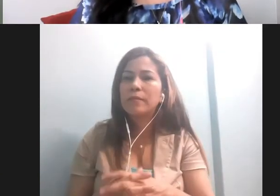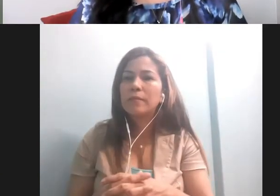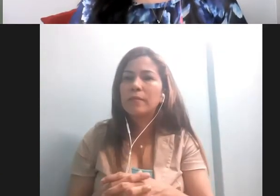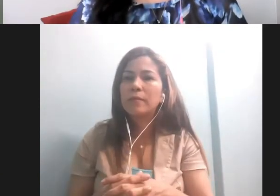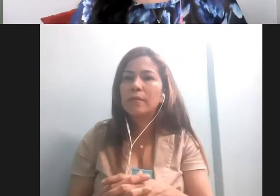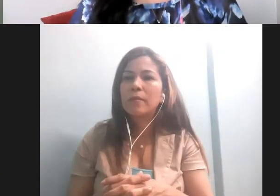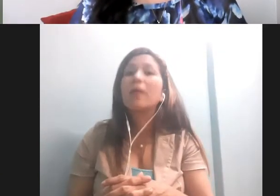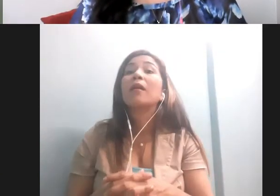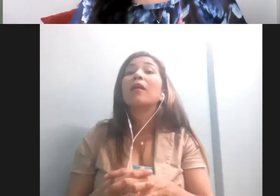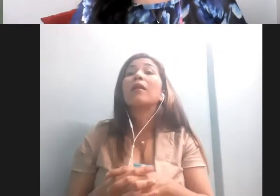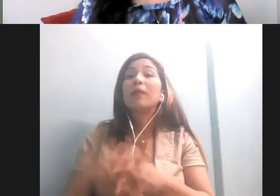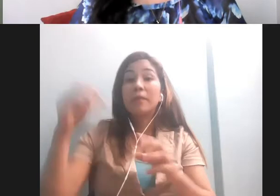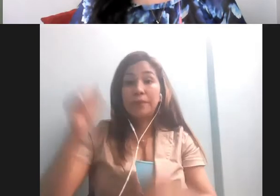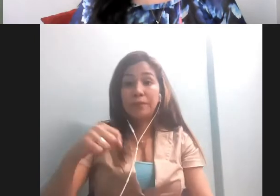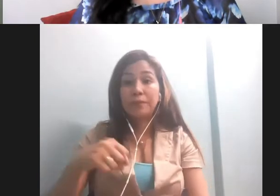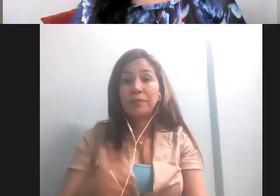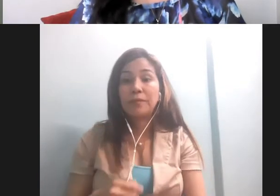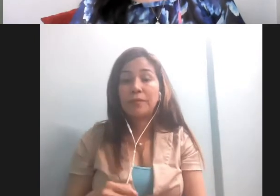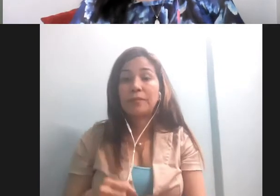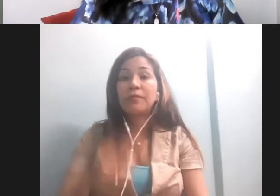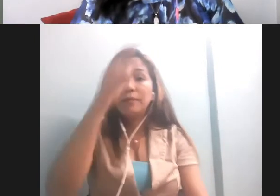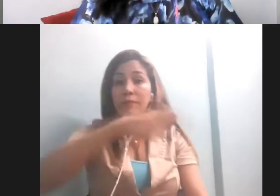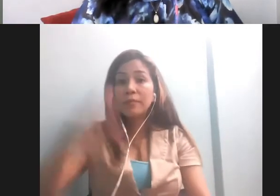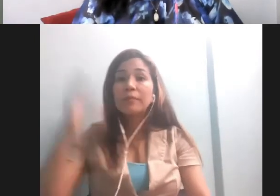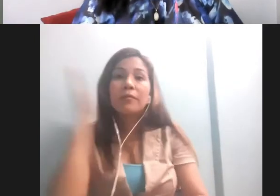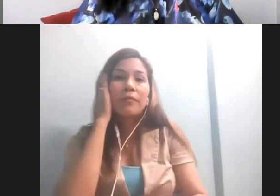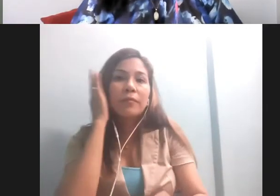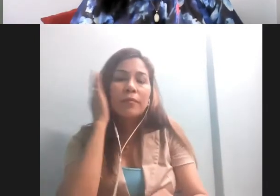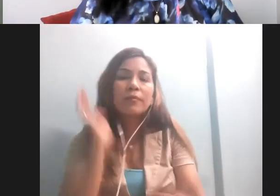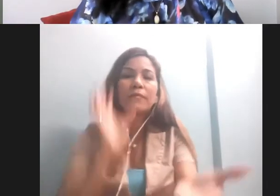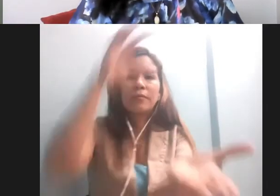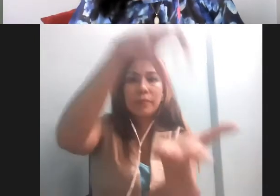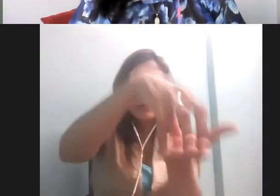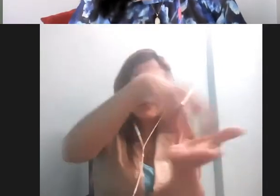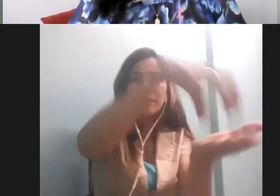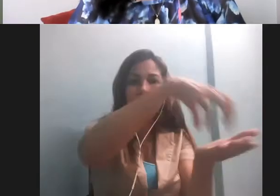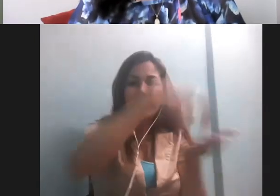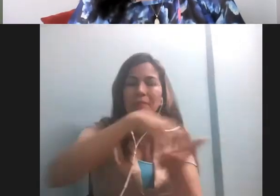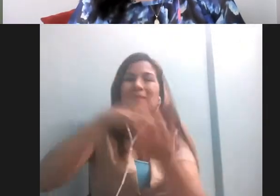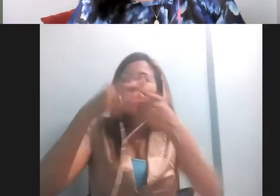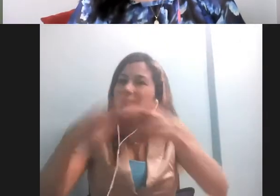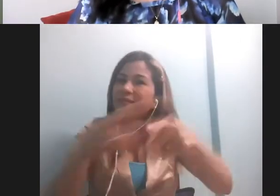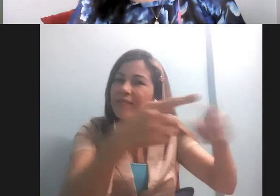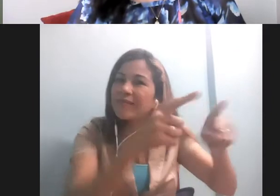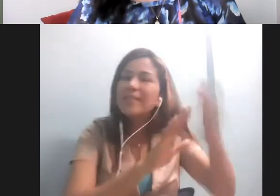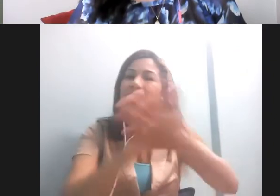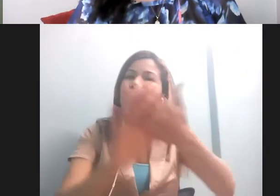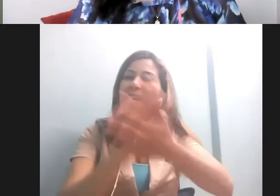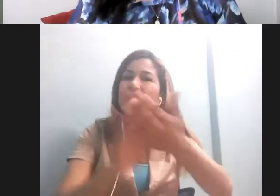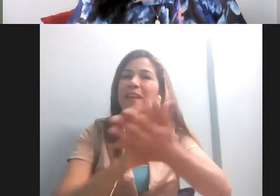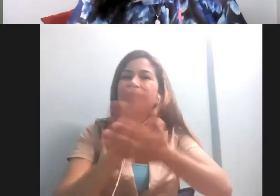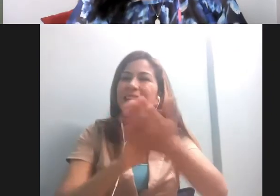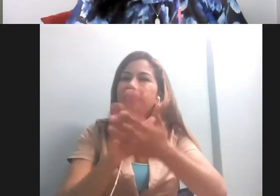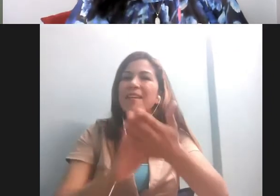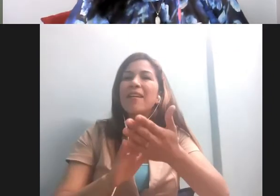Bueno, en el caso de las personas sordas, ¿no? Cada país tiene su lengua de señas, porque la lengua de señas nace a raíz